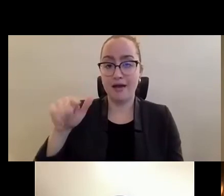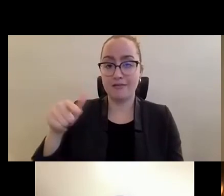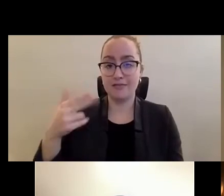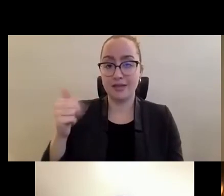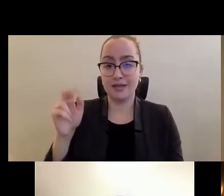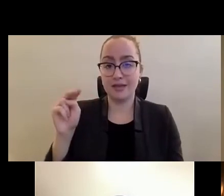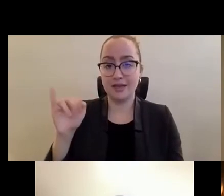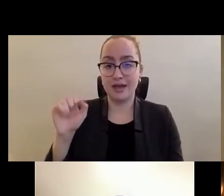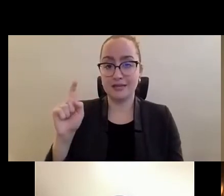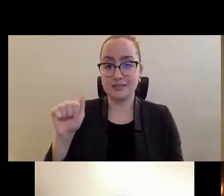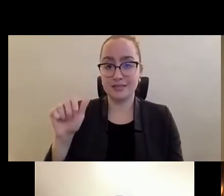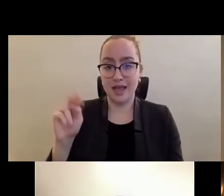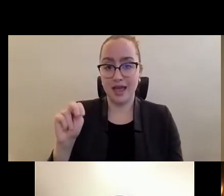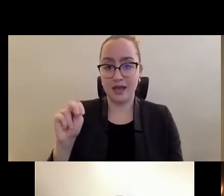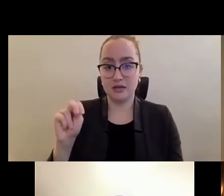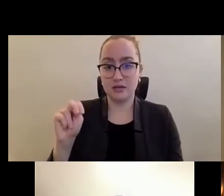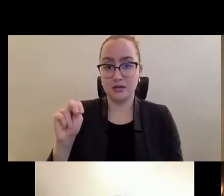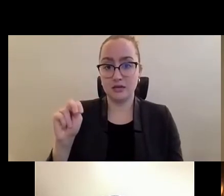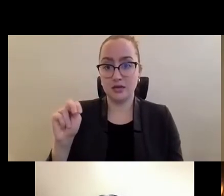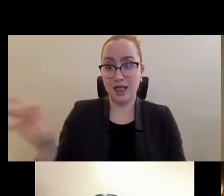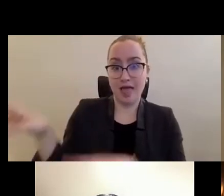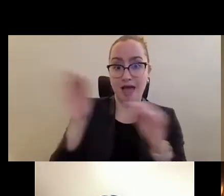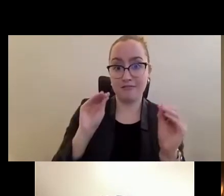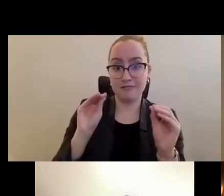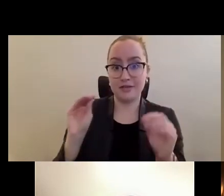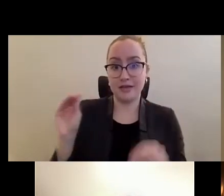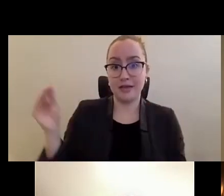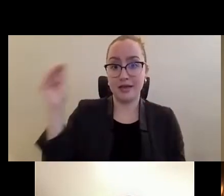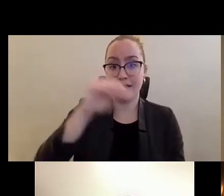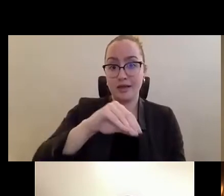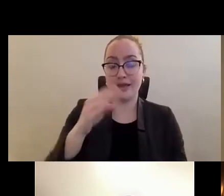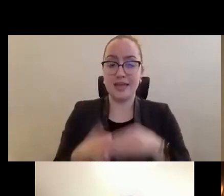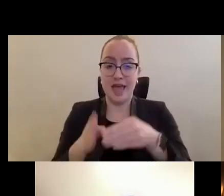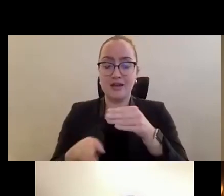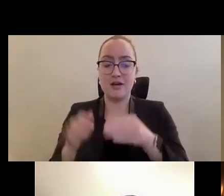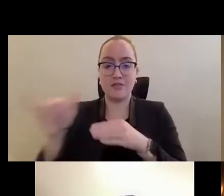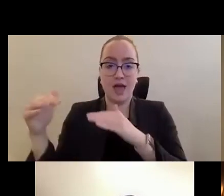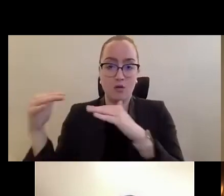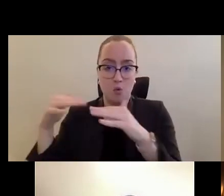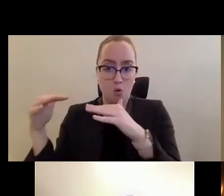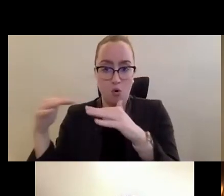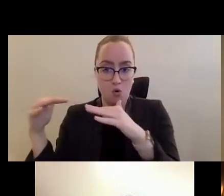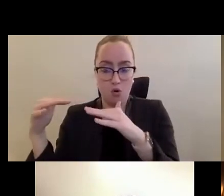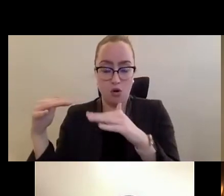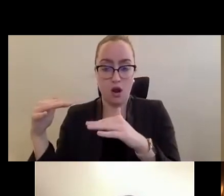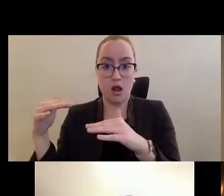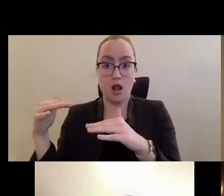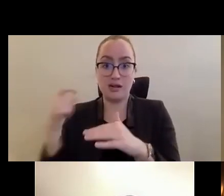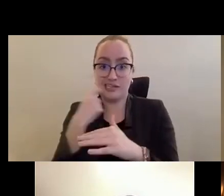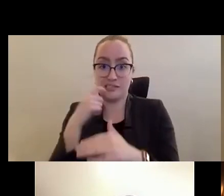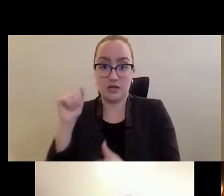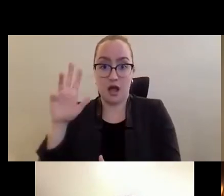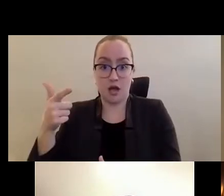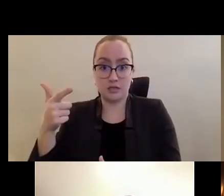piensa que gente está desesperada por venir a Estados Unidos. Pero, por ejemplo, si